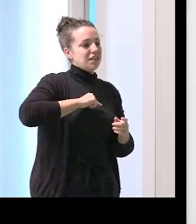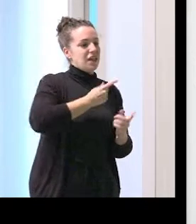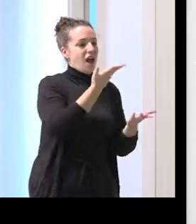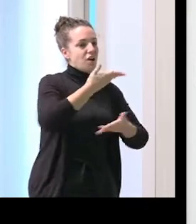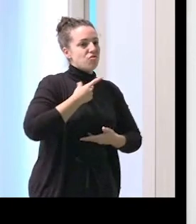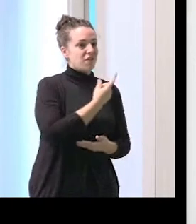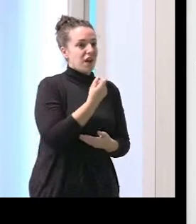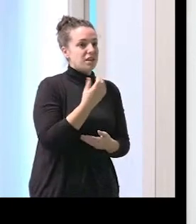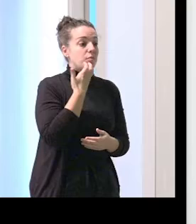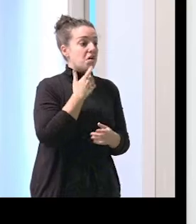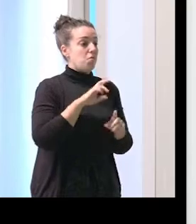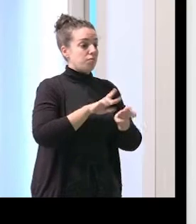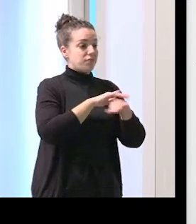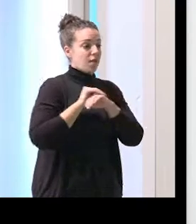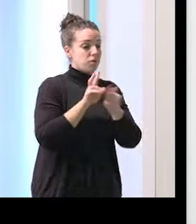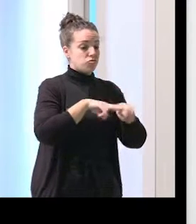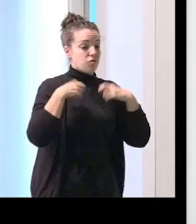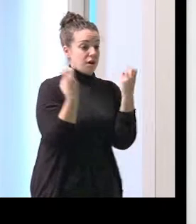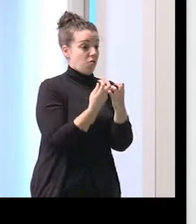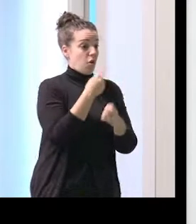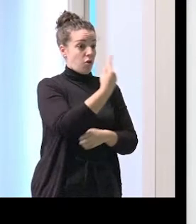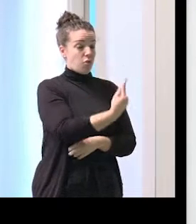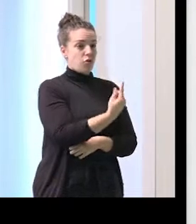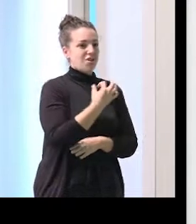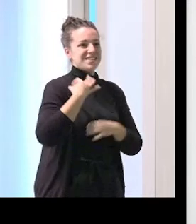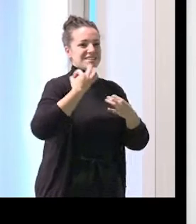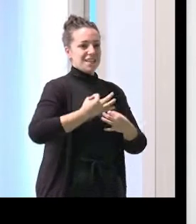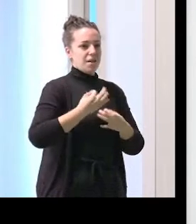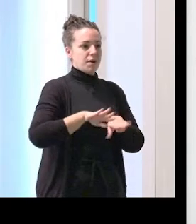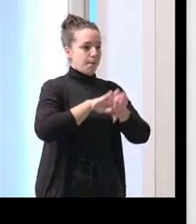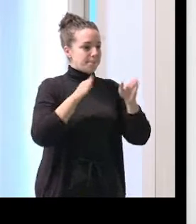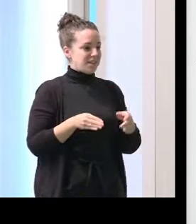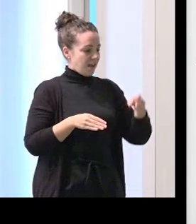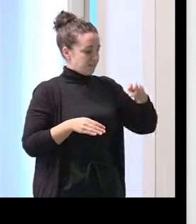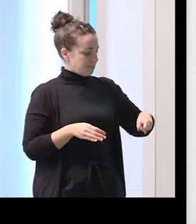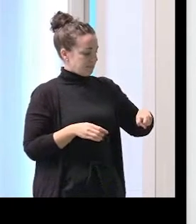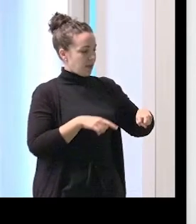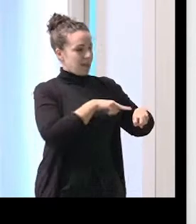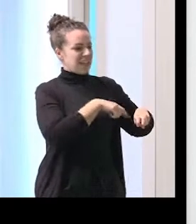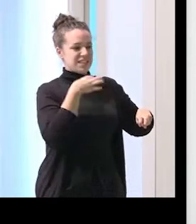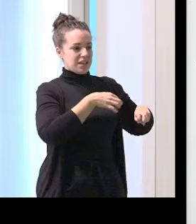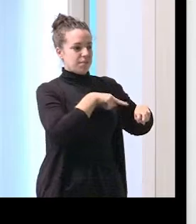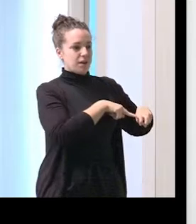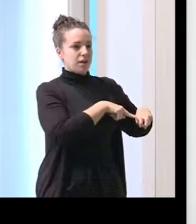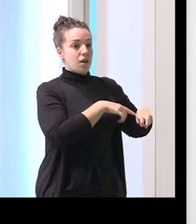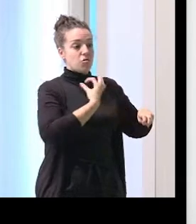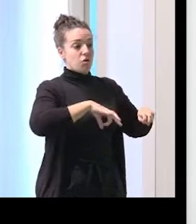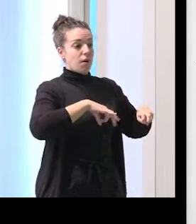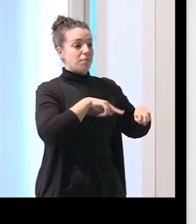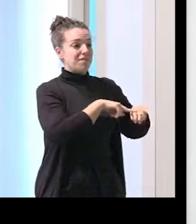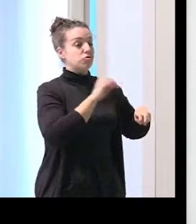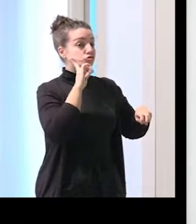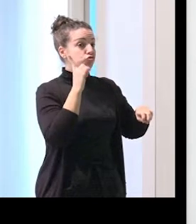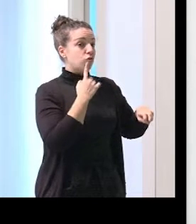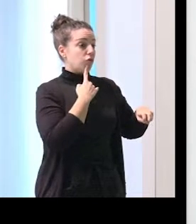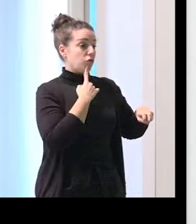tú vas a una reunión con amigos y de repente va uno y siempre se sienta en la esquina de una mesa. Se sienta ahí, pues normalmente suele ser sordo de